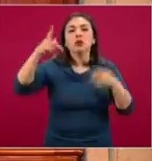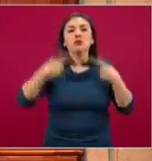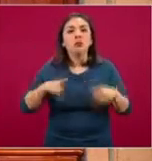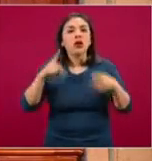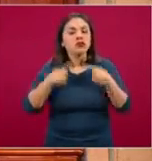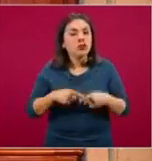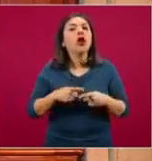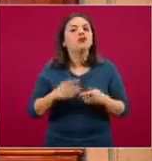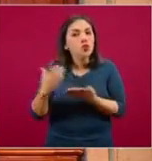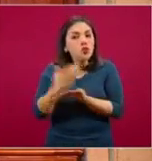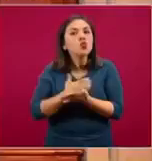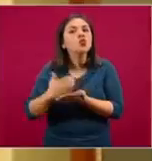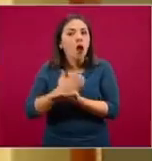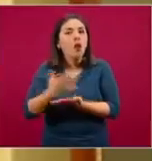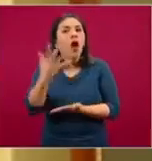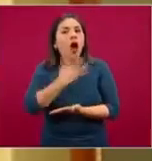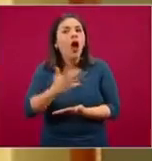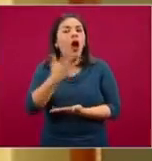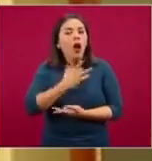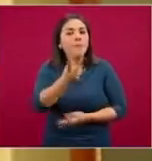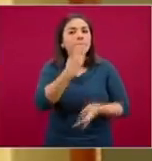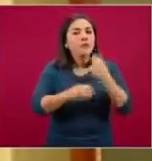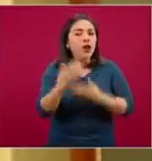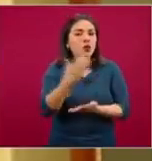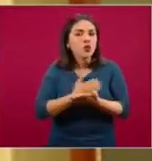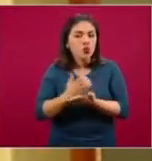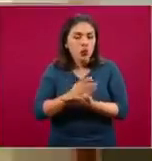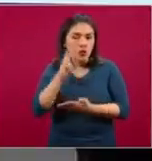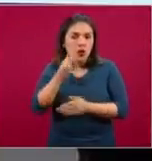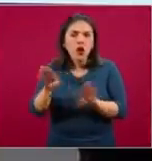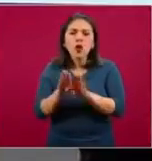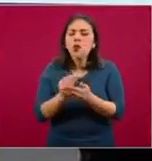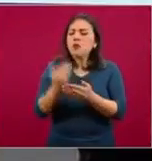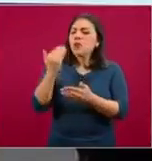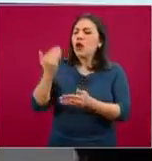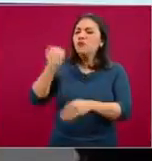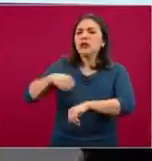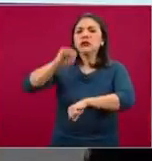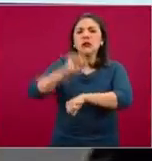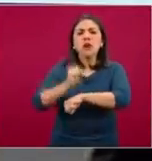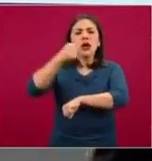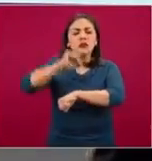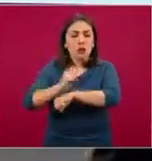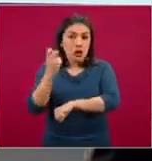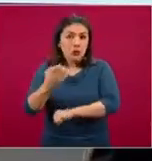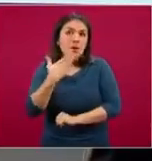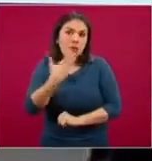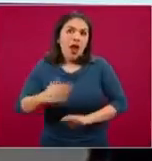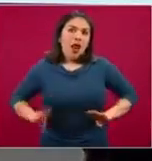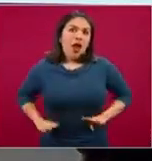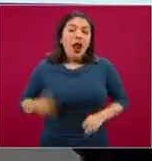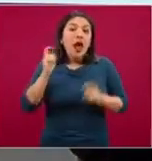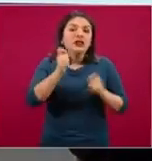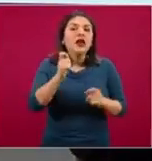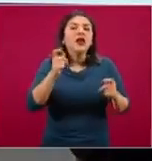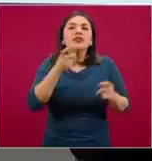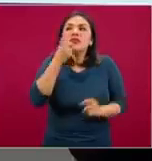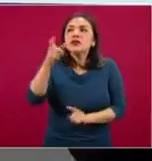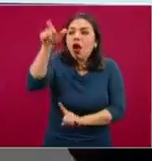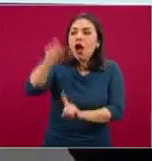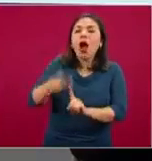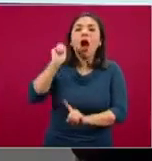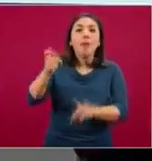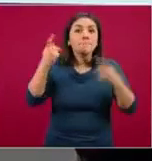la par de lo que hemos visto en semanas previas en el comportamiento de los casos, lo cual es bueno porque quiere decir que las personas